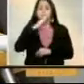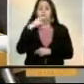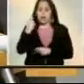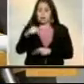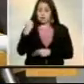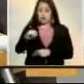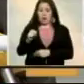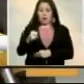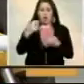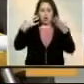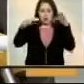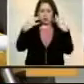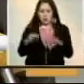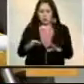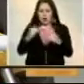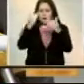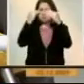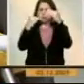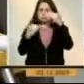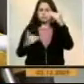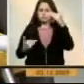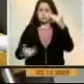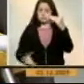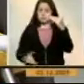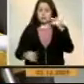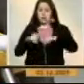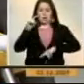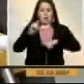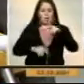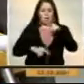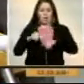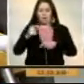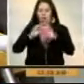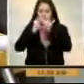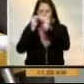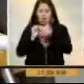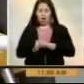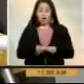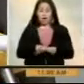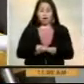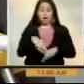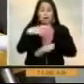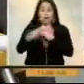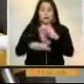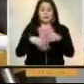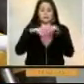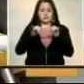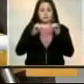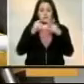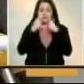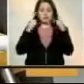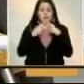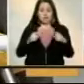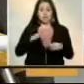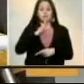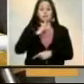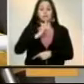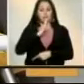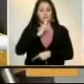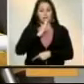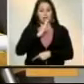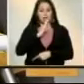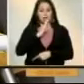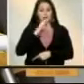los balances financieros, tanto financieros tanto como operativos de los sistemas de los distintos bancos